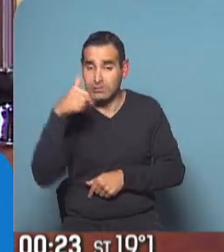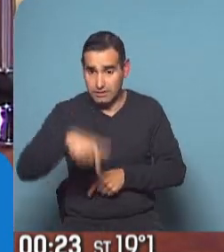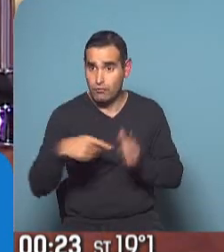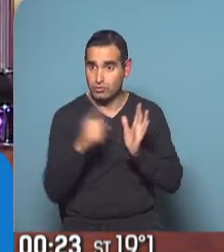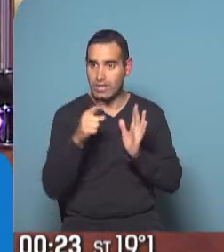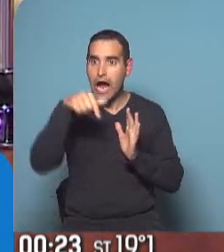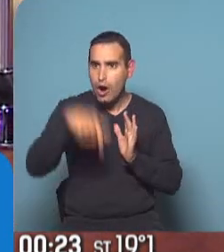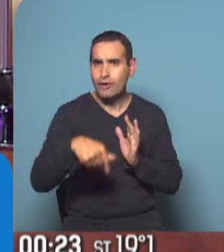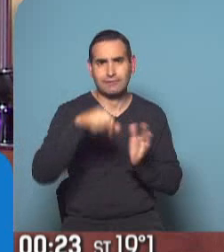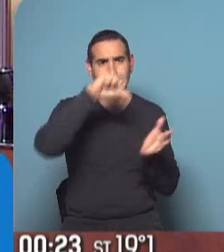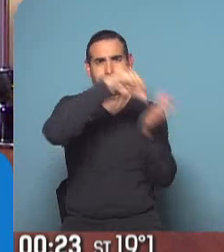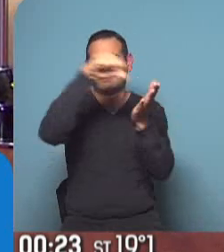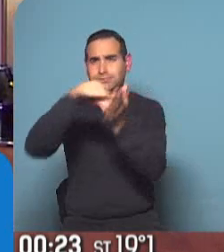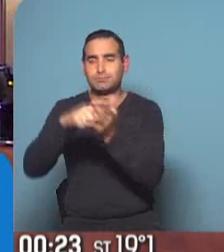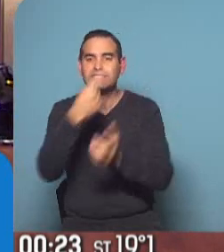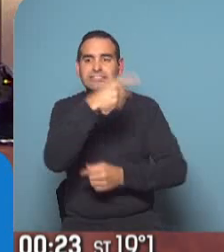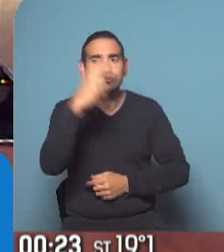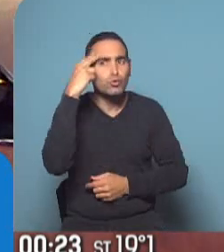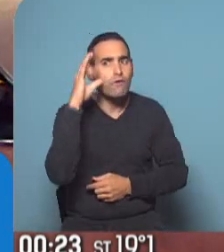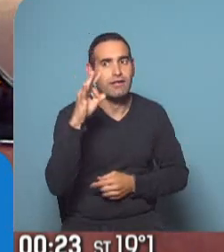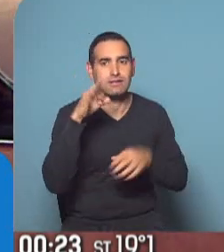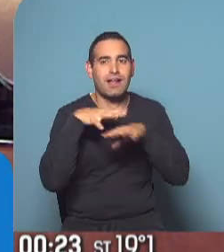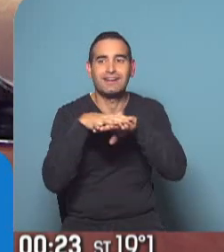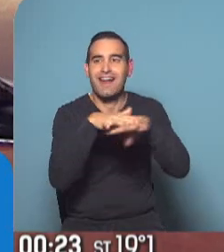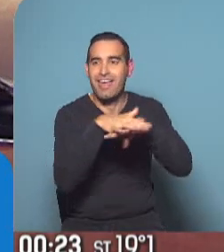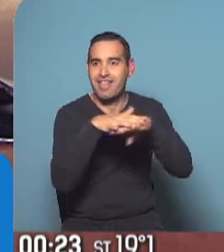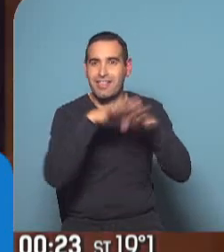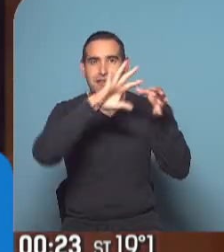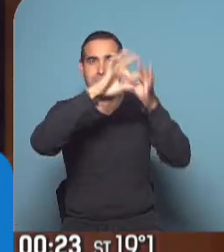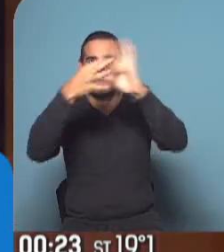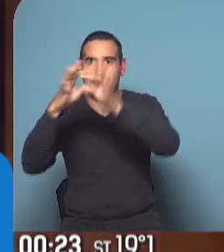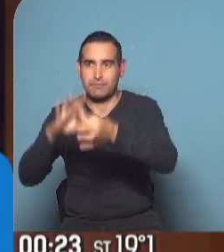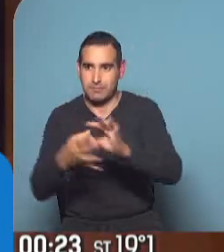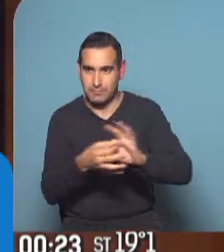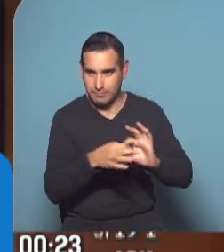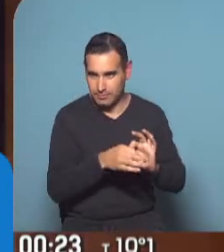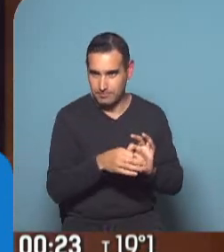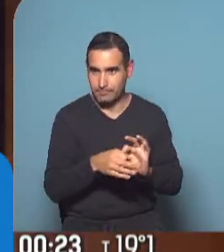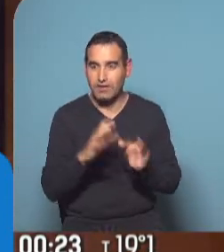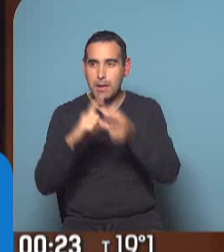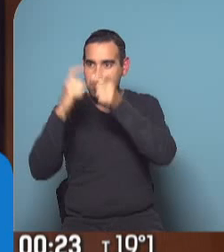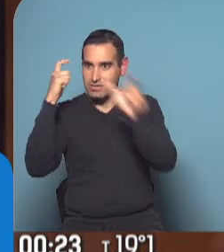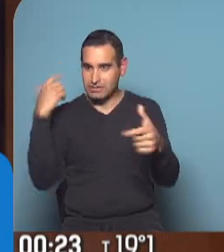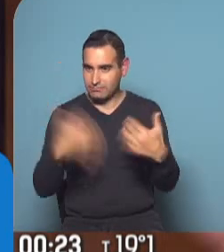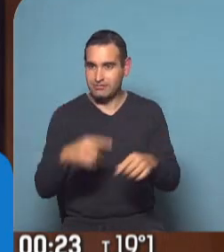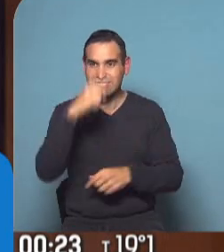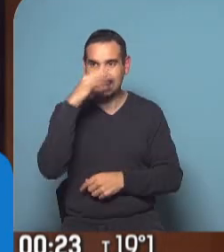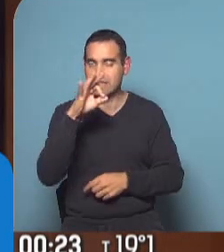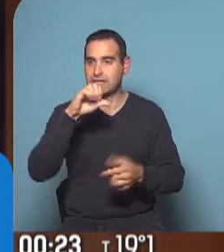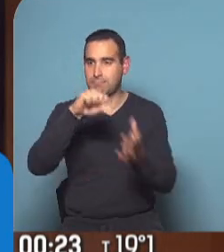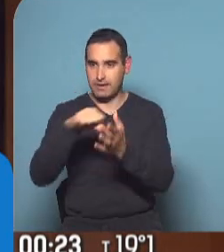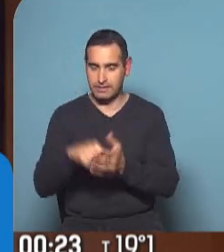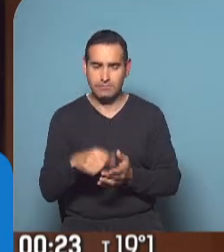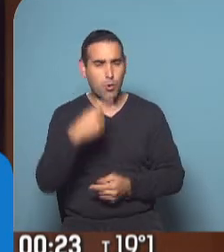esta en 190 países como red con 14 sedes regionales y haciendo la experiencia está físicamente 70 países y por